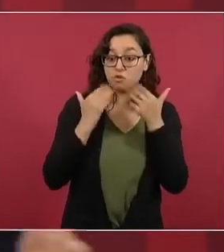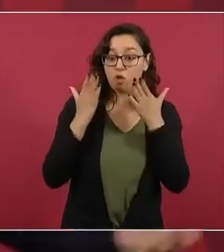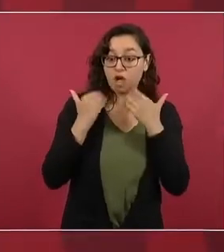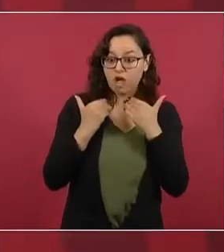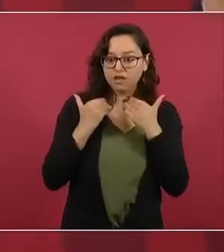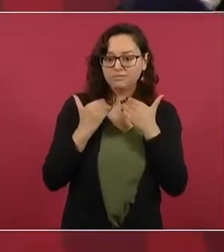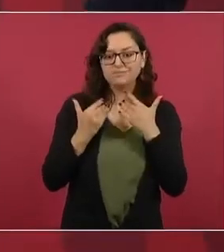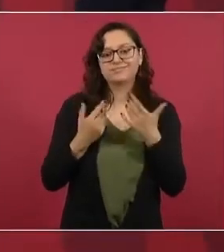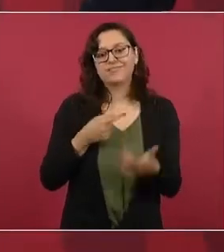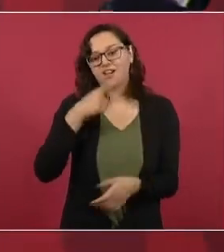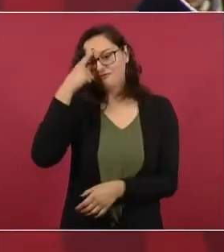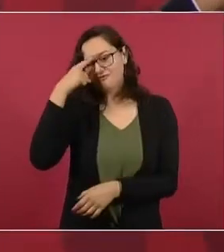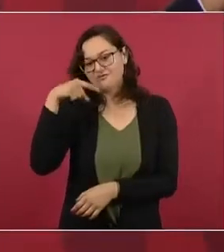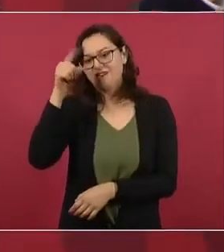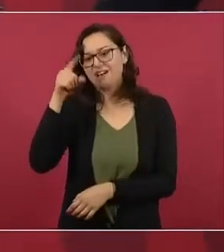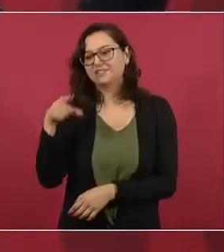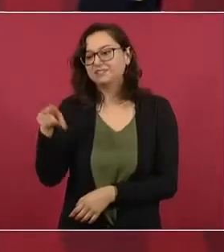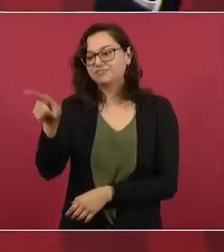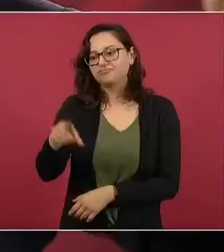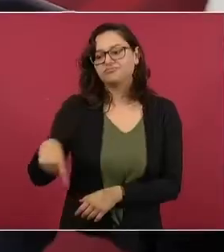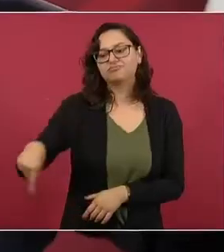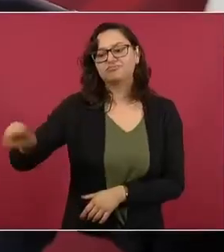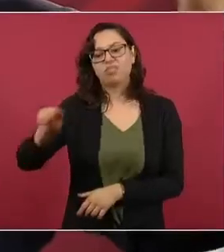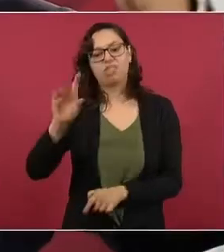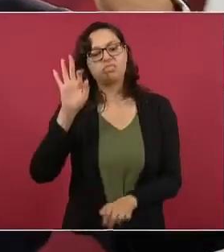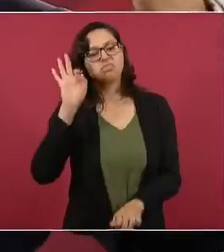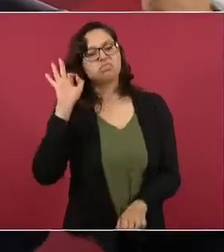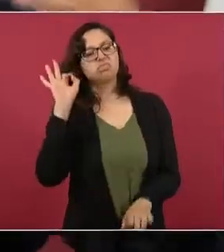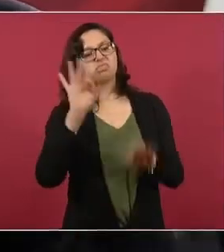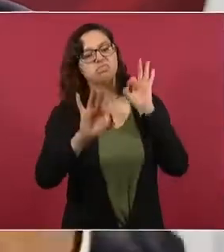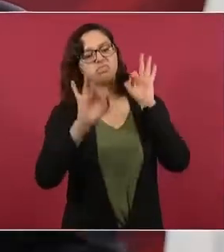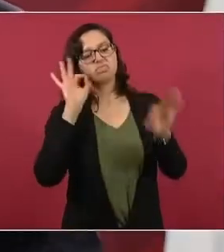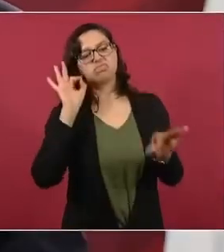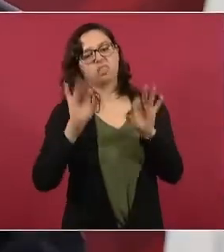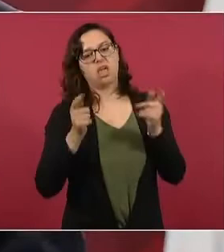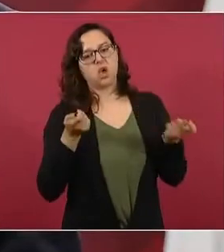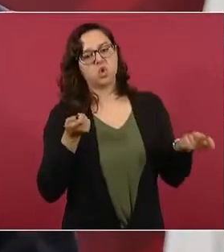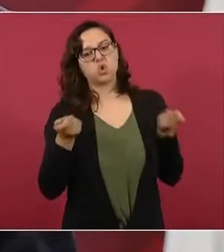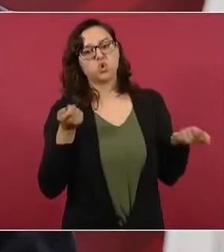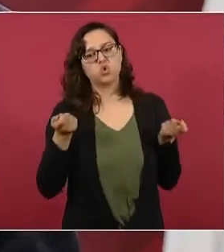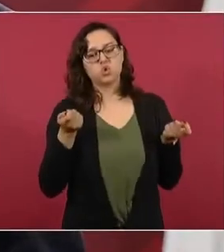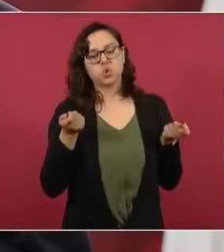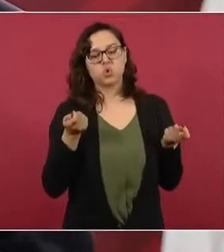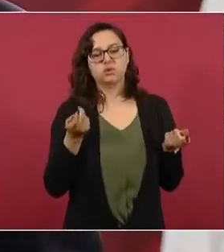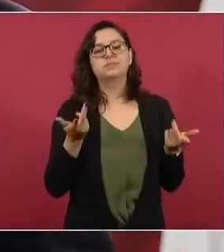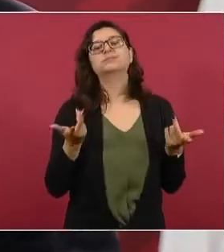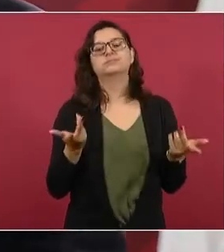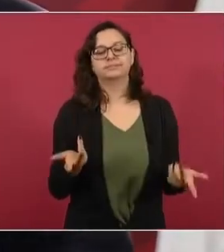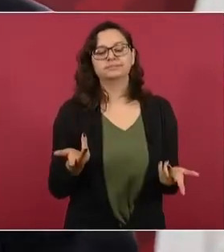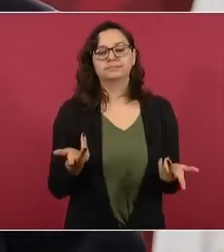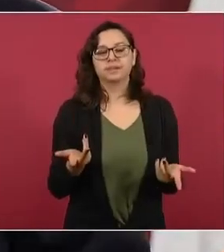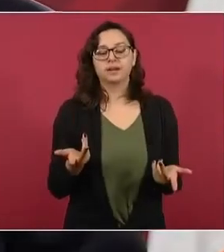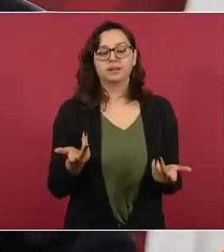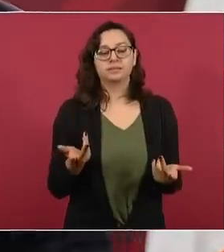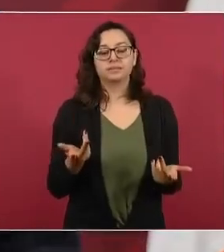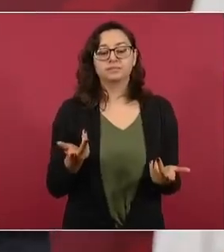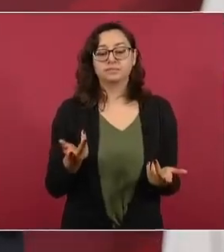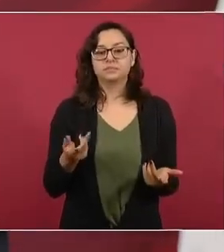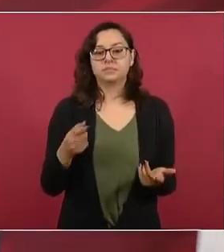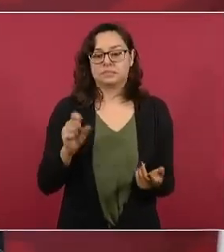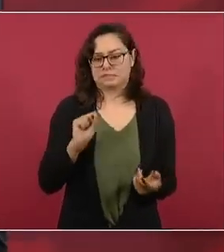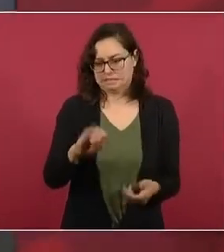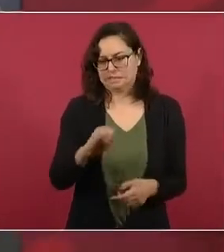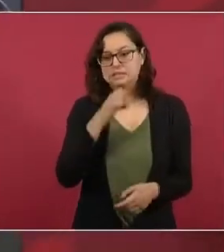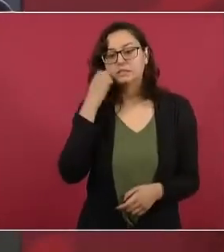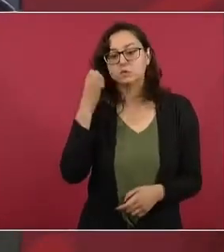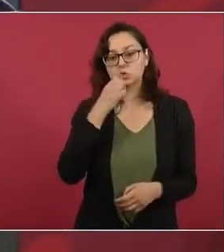el control absoluto, como era antes, de los medios de información. Entonces, no solo es la educación formal,